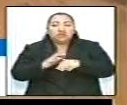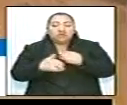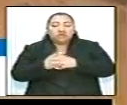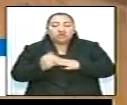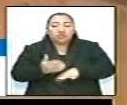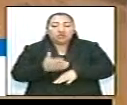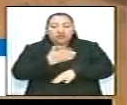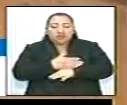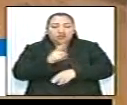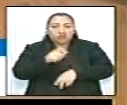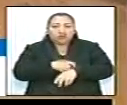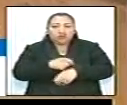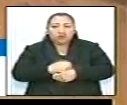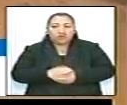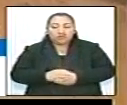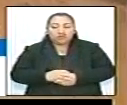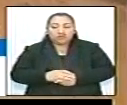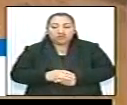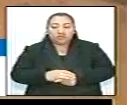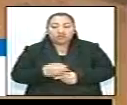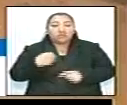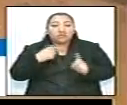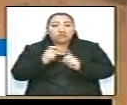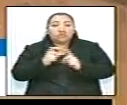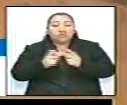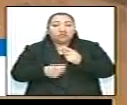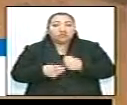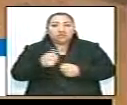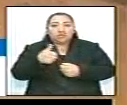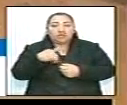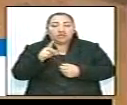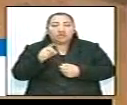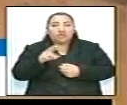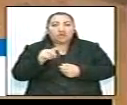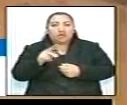debida anticipación en su momento. Tiene la palabra la congresista Andrade.